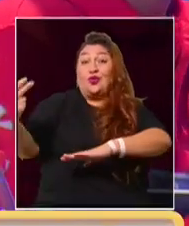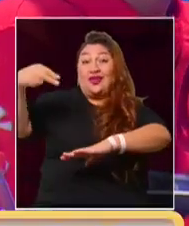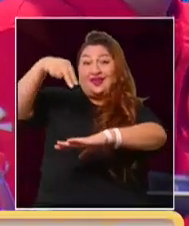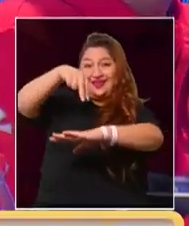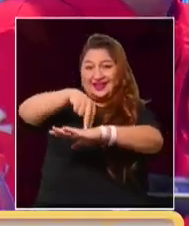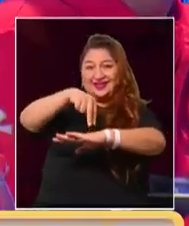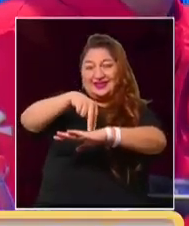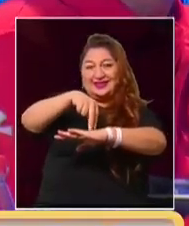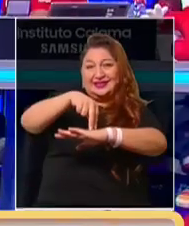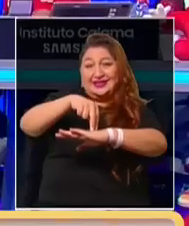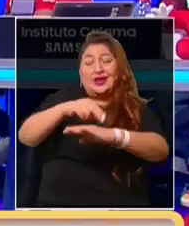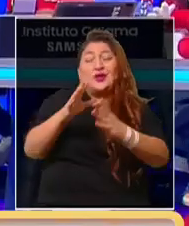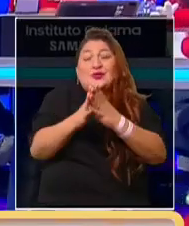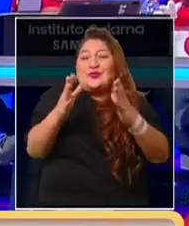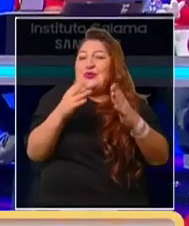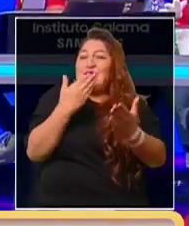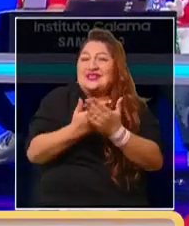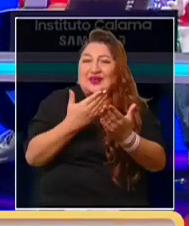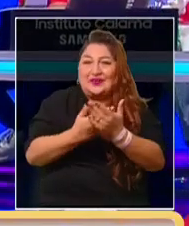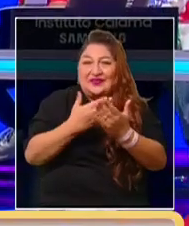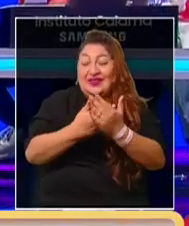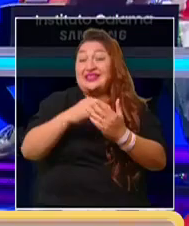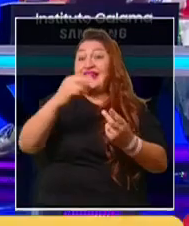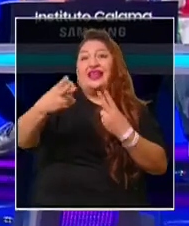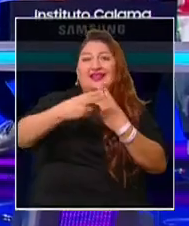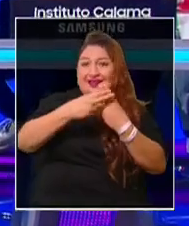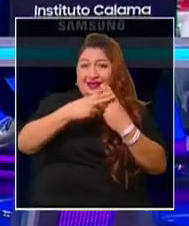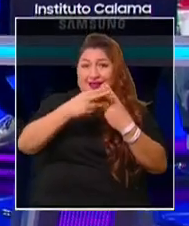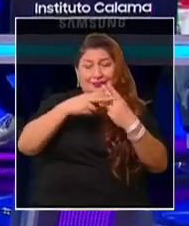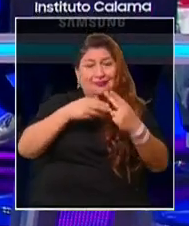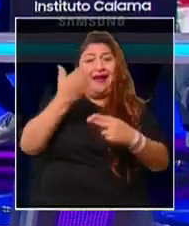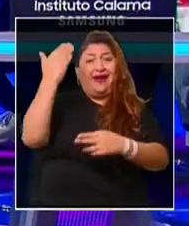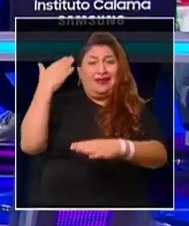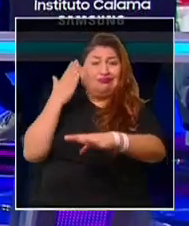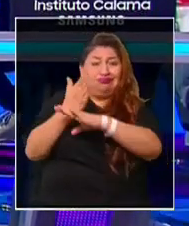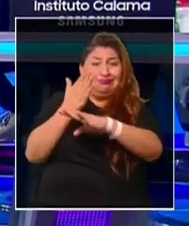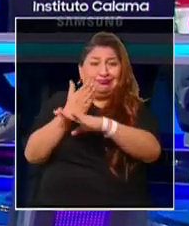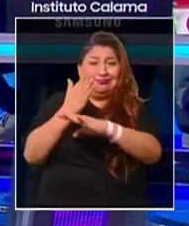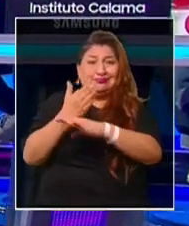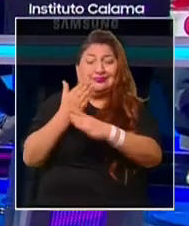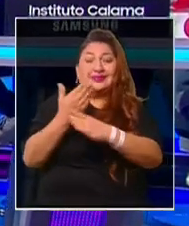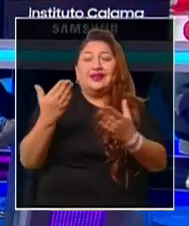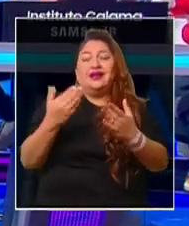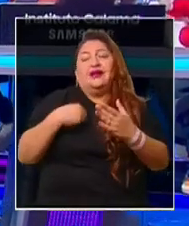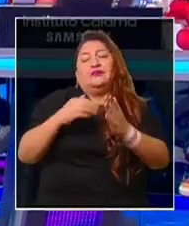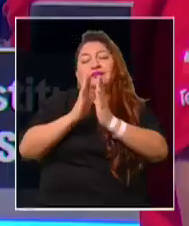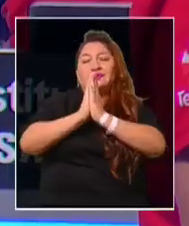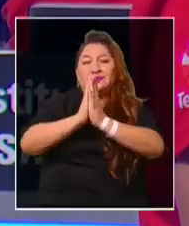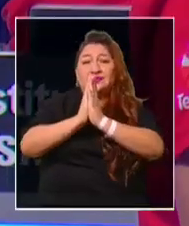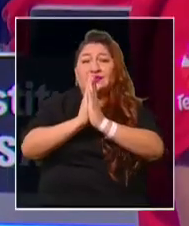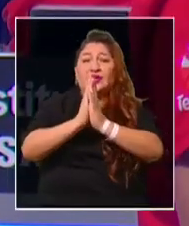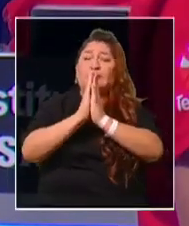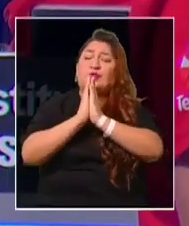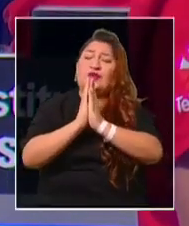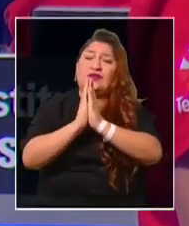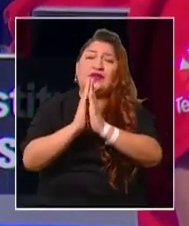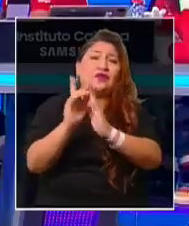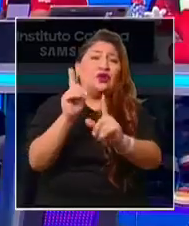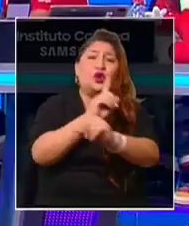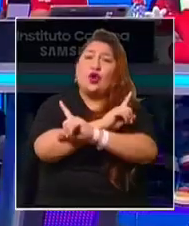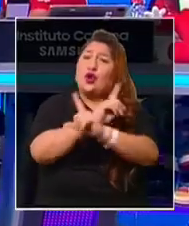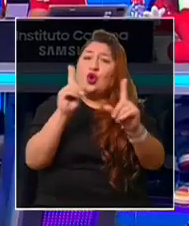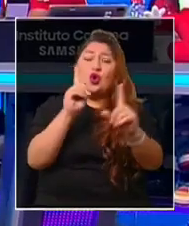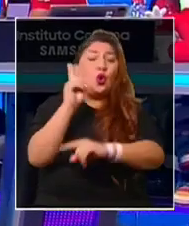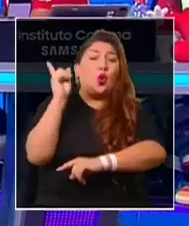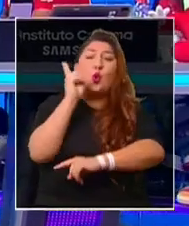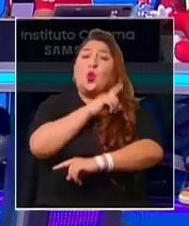estado tantas veces en la Teletón, te quiero pedir el favor que este no sea tu último año, que lo